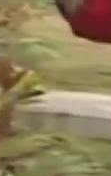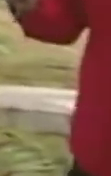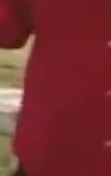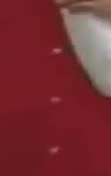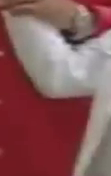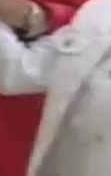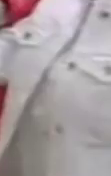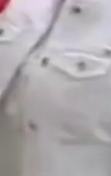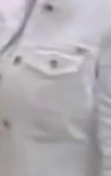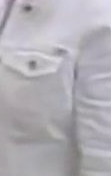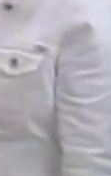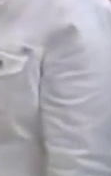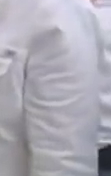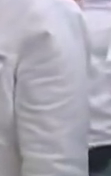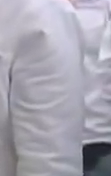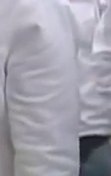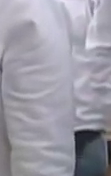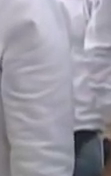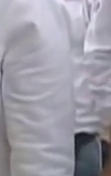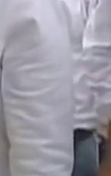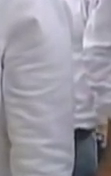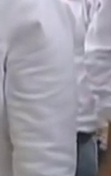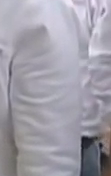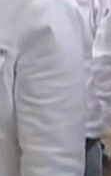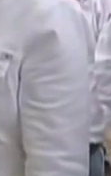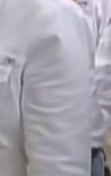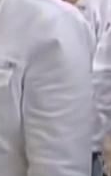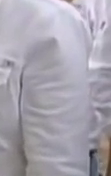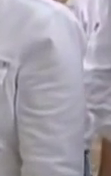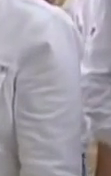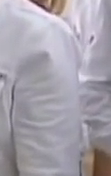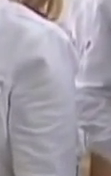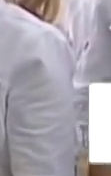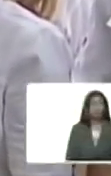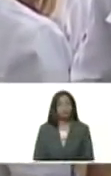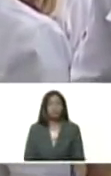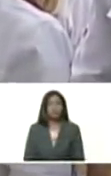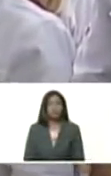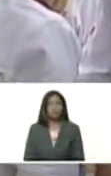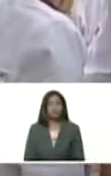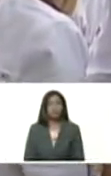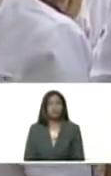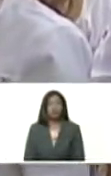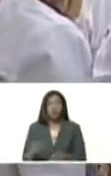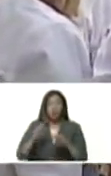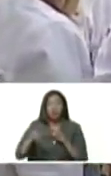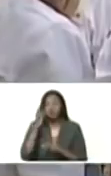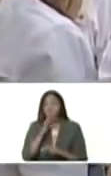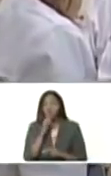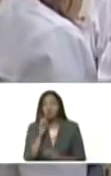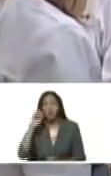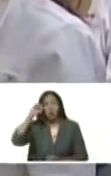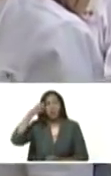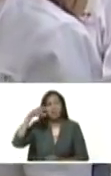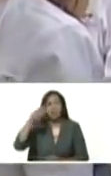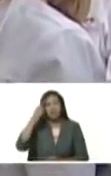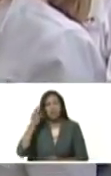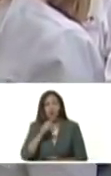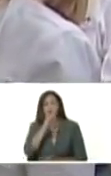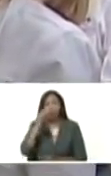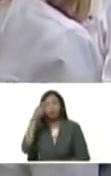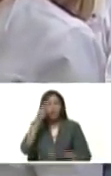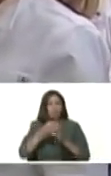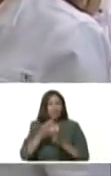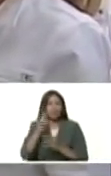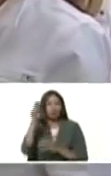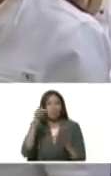vida, con sus hijos, sus hijas y sus nietos que vendrán y recordarán este día, 11